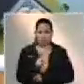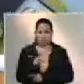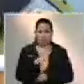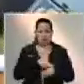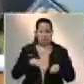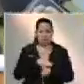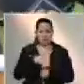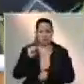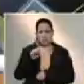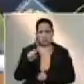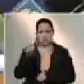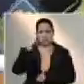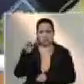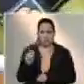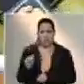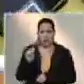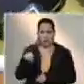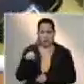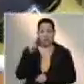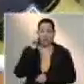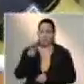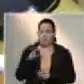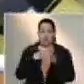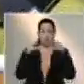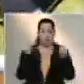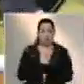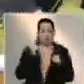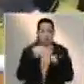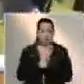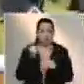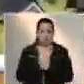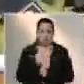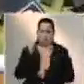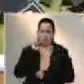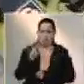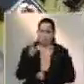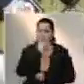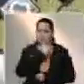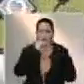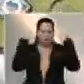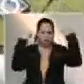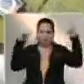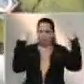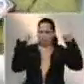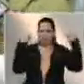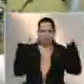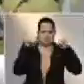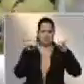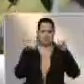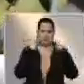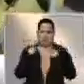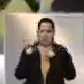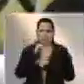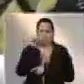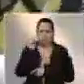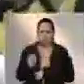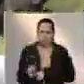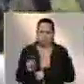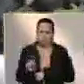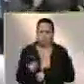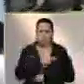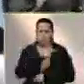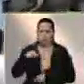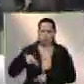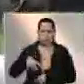Ministro Samán, mire a los trabajadores. No hay fiesta en Éxito Centro Sur. Estamos